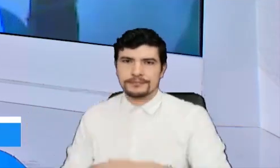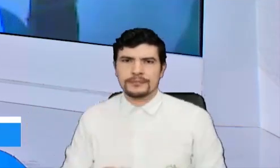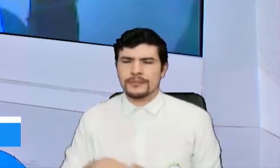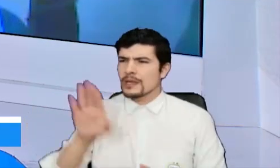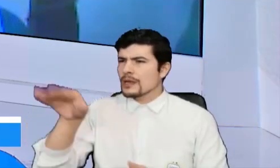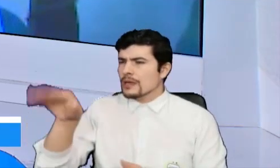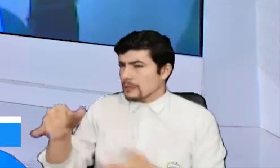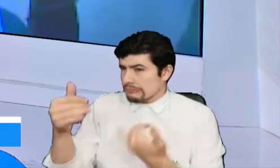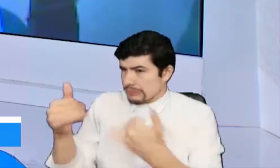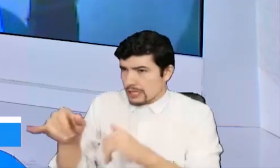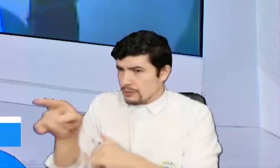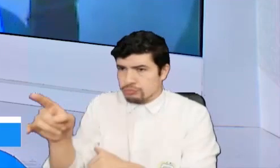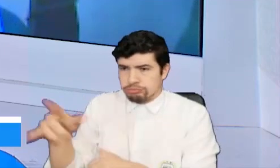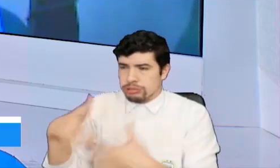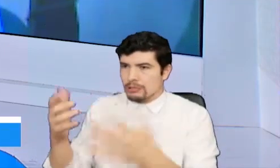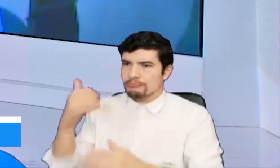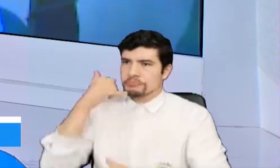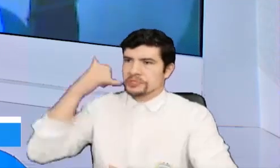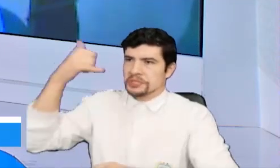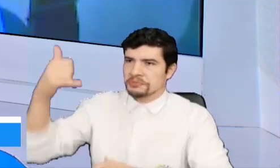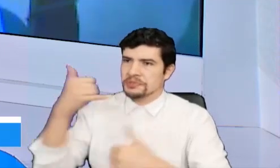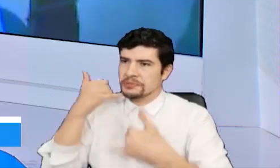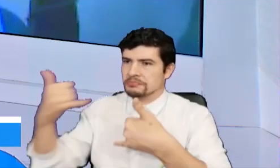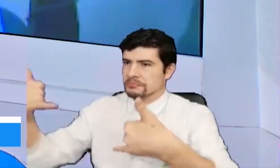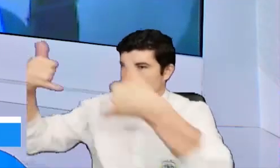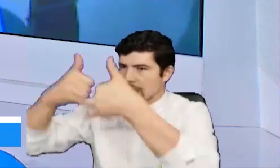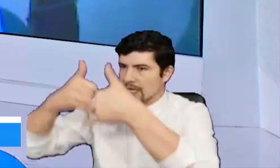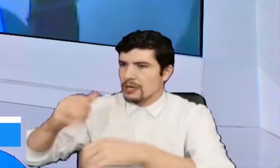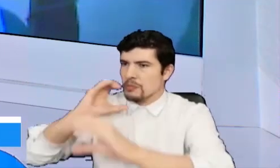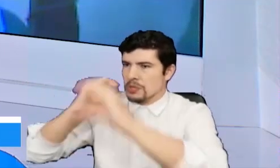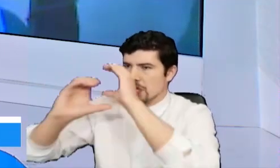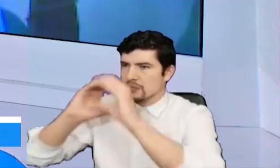para tratar de agilizar el retorno de estos migrantes?